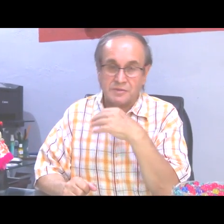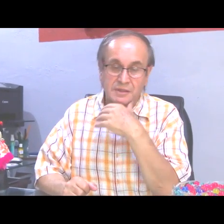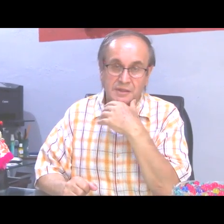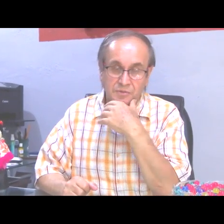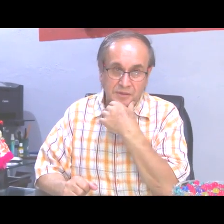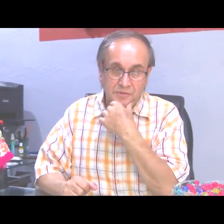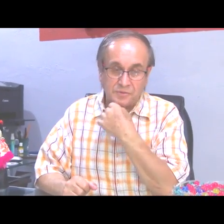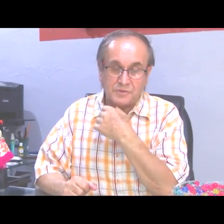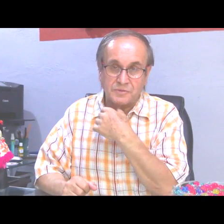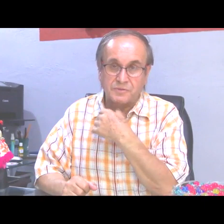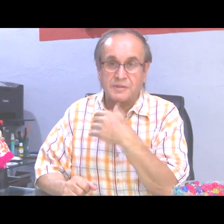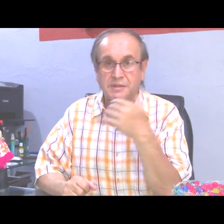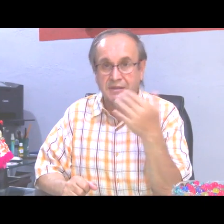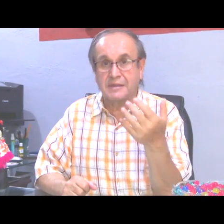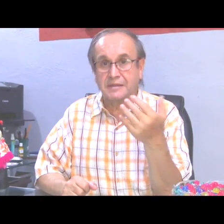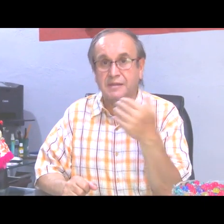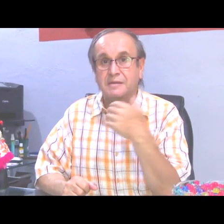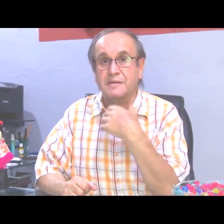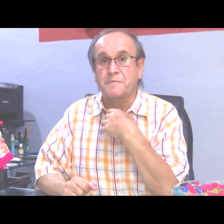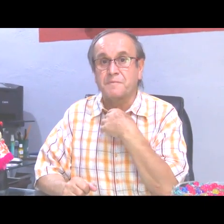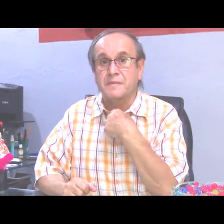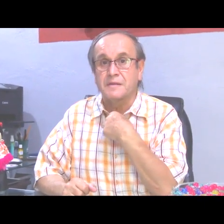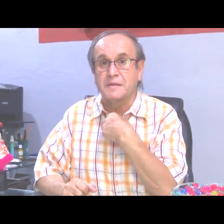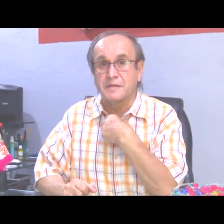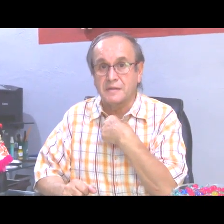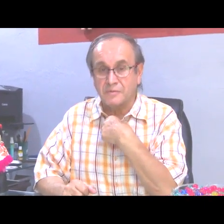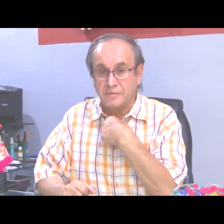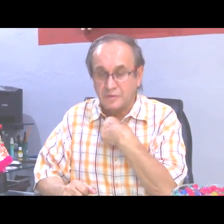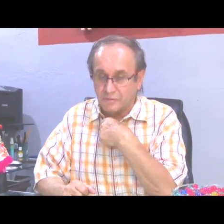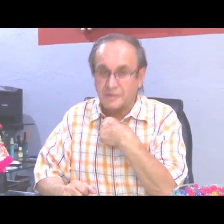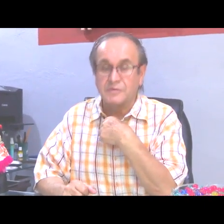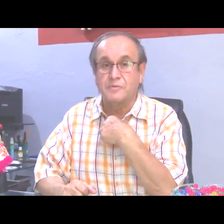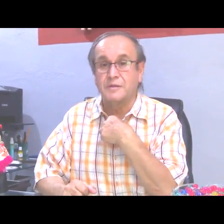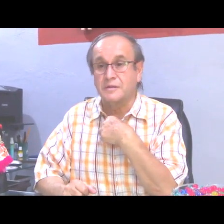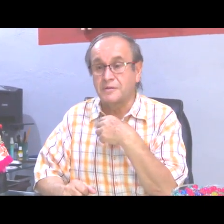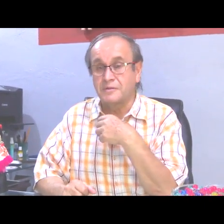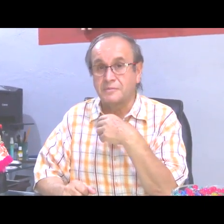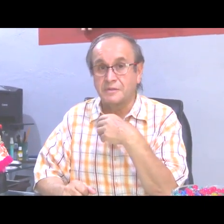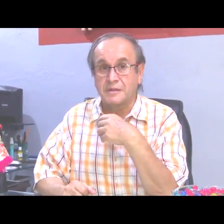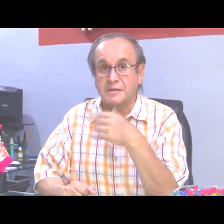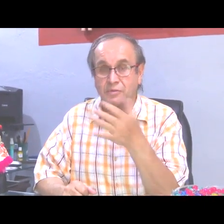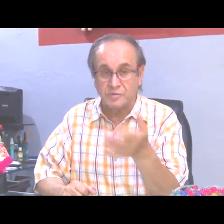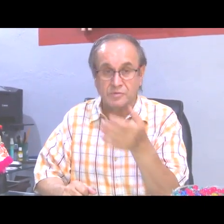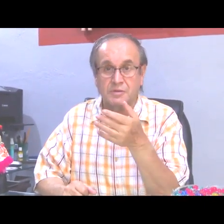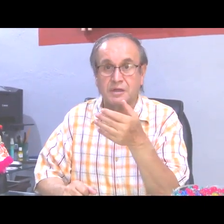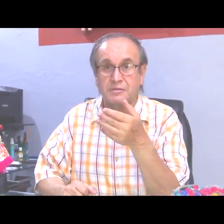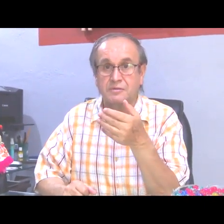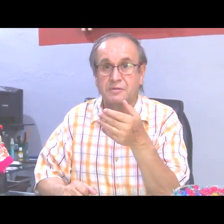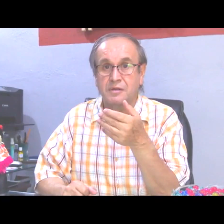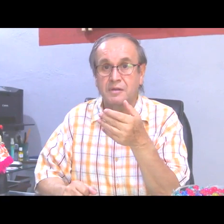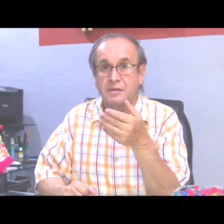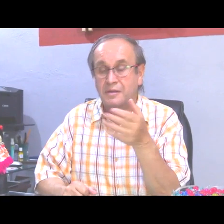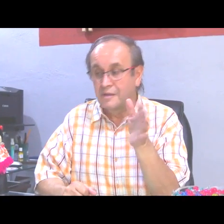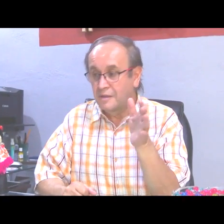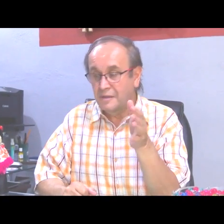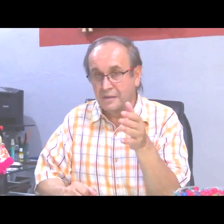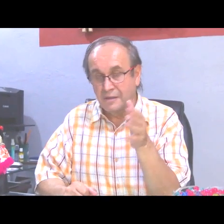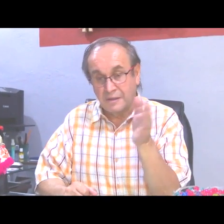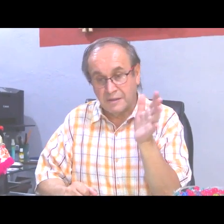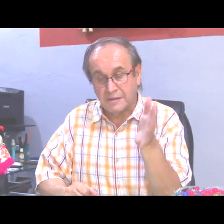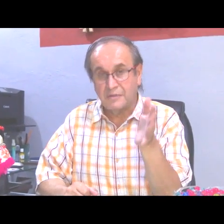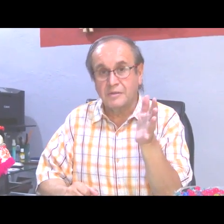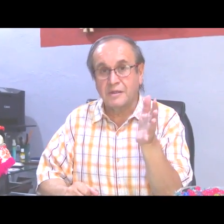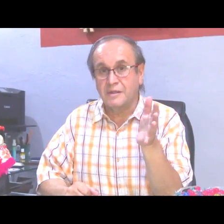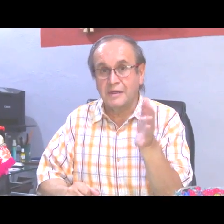o menos hay alguna confusión fuerte, tratar de tenerlo, de tomarlo en cuenta, perdón, de consultarlo, y